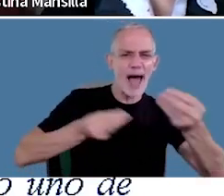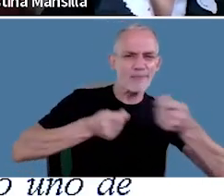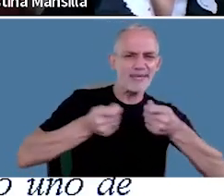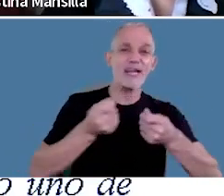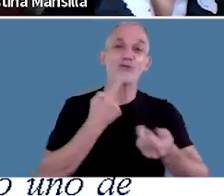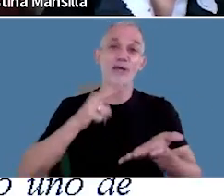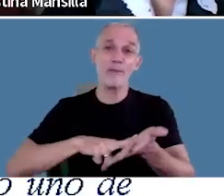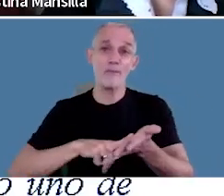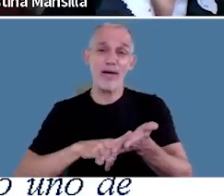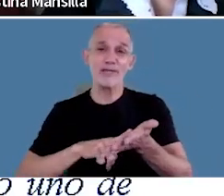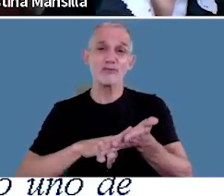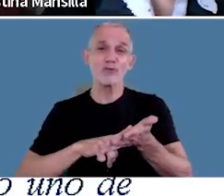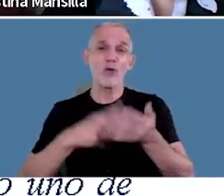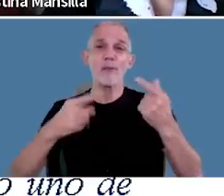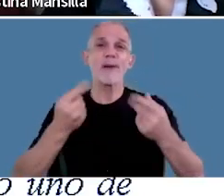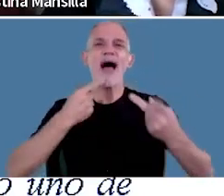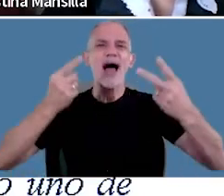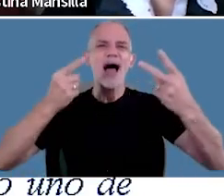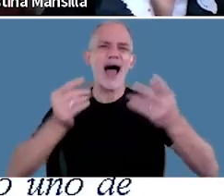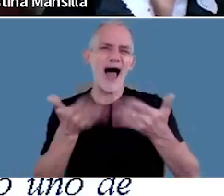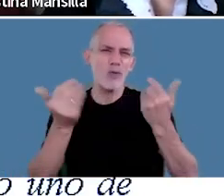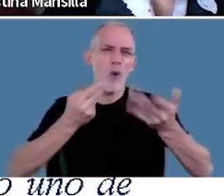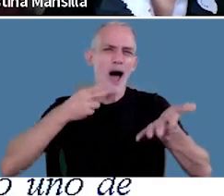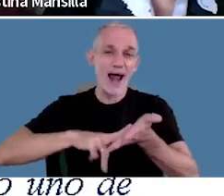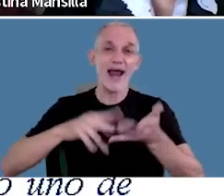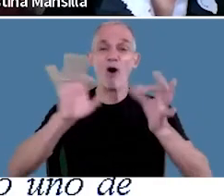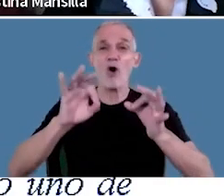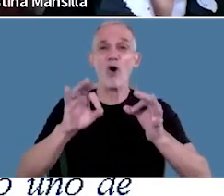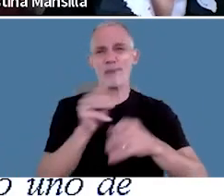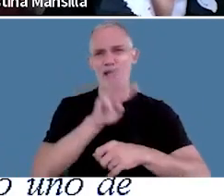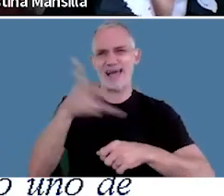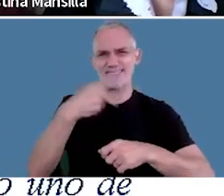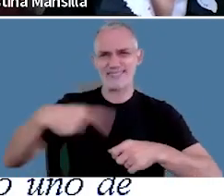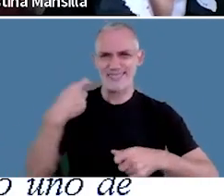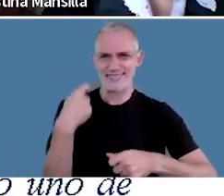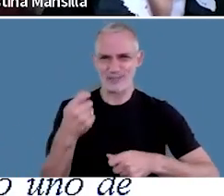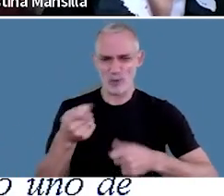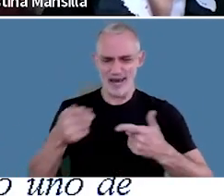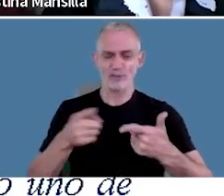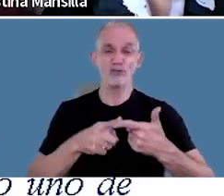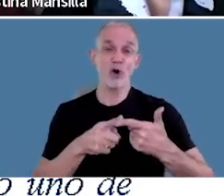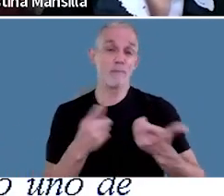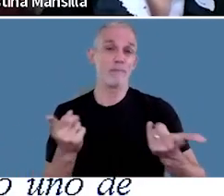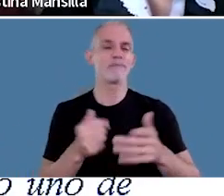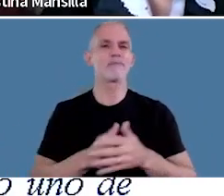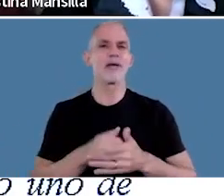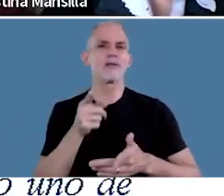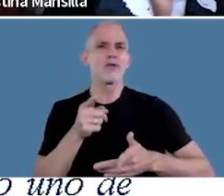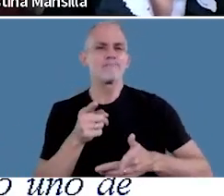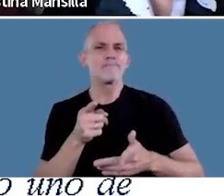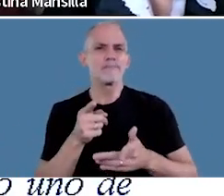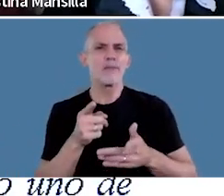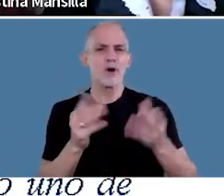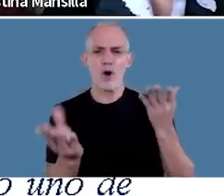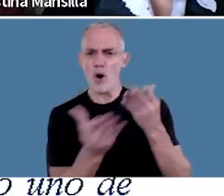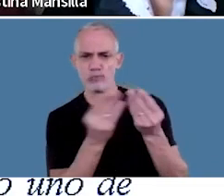tributaria, impositiva, aduanera y recursos de seguridad social, a lo que digamos,